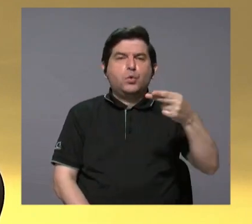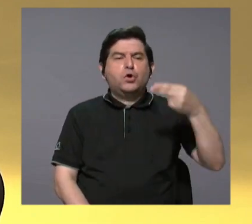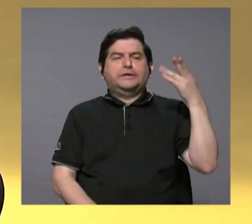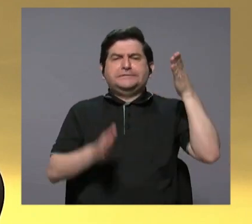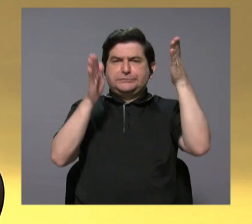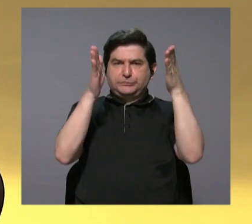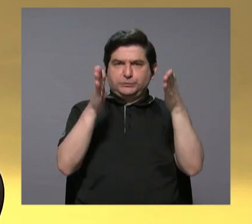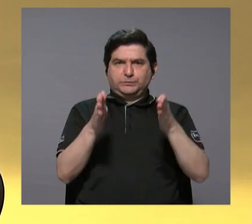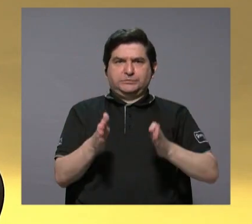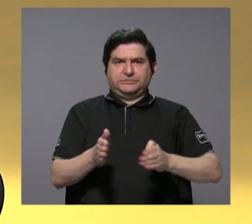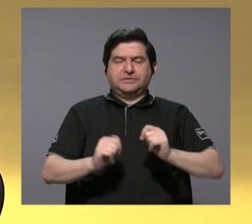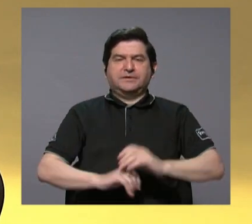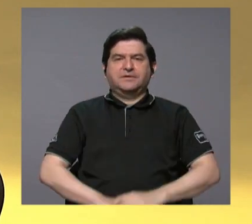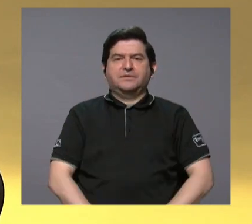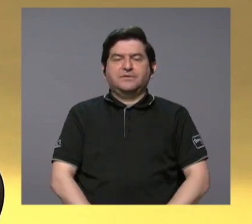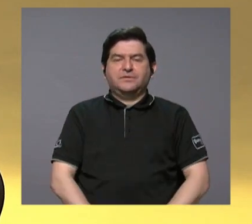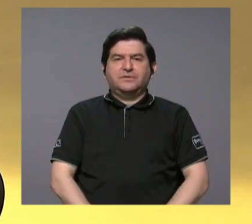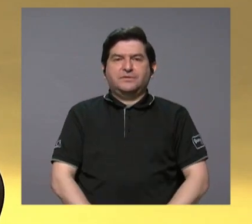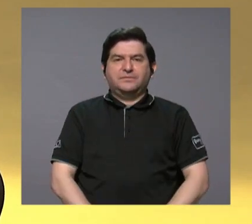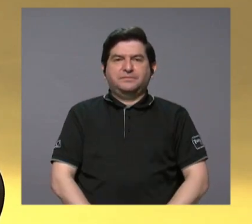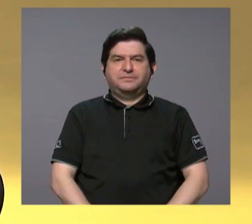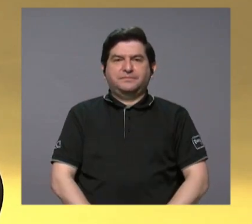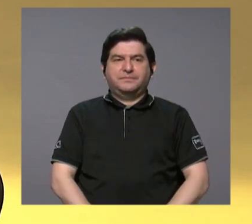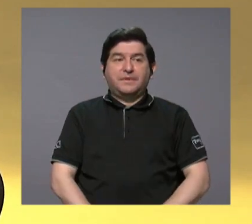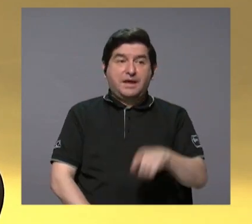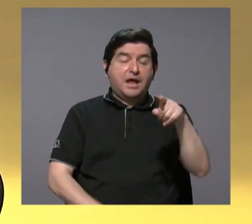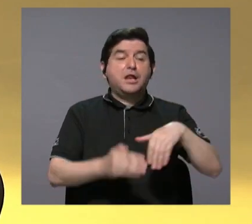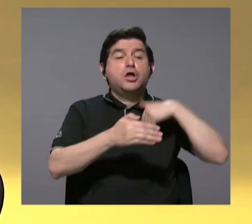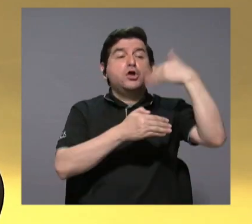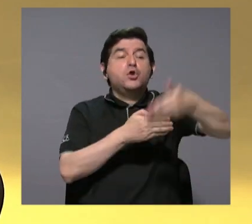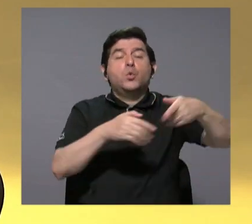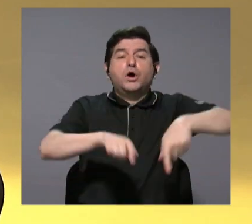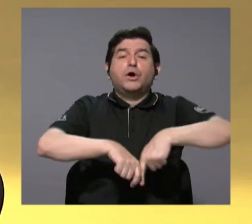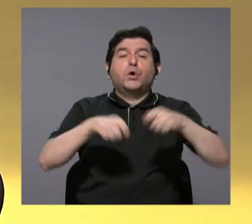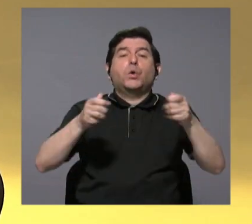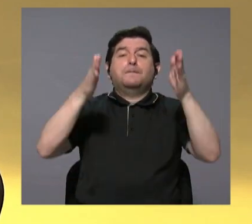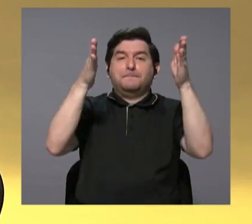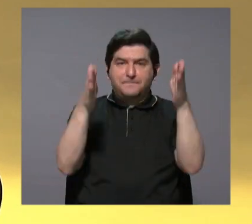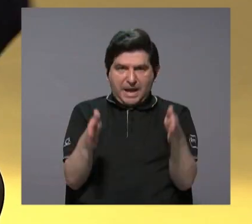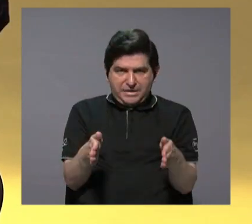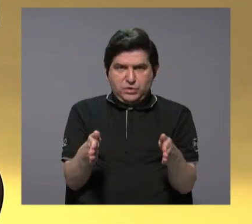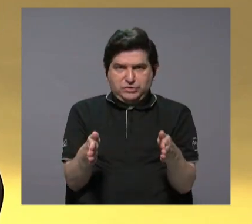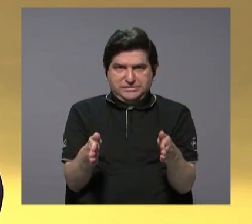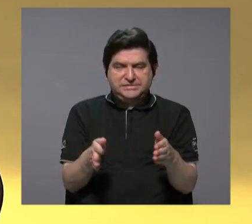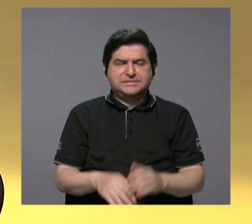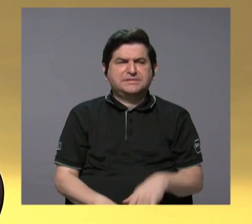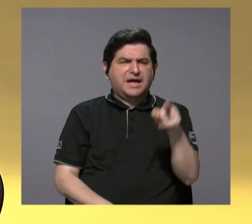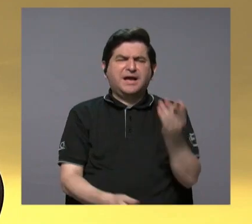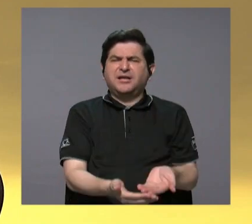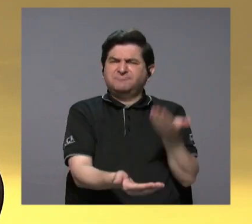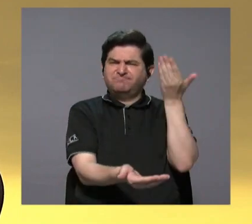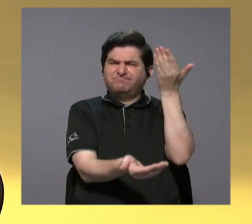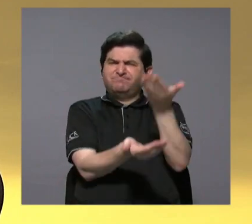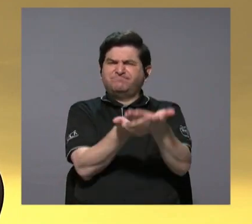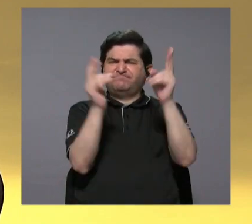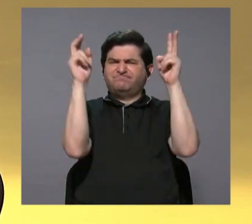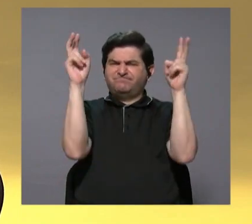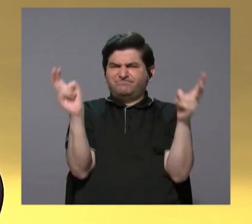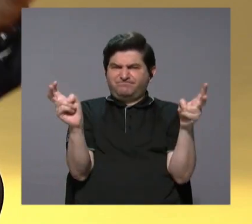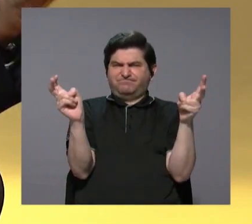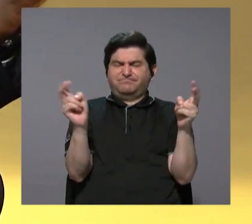historiador que devino periodista y que plantea un poco el tema